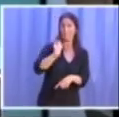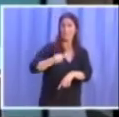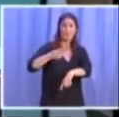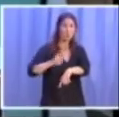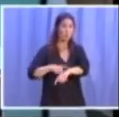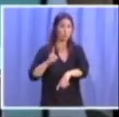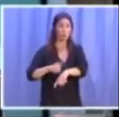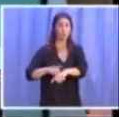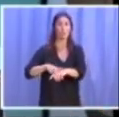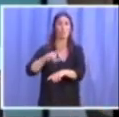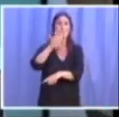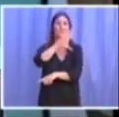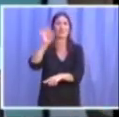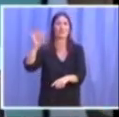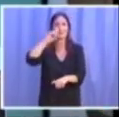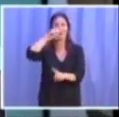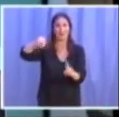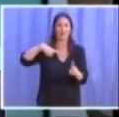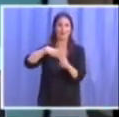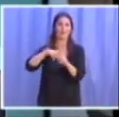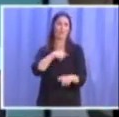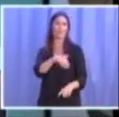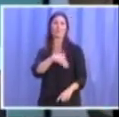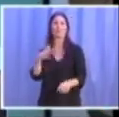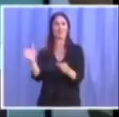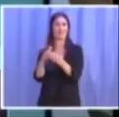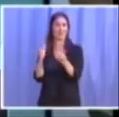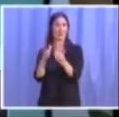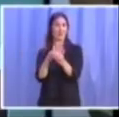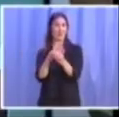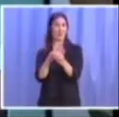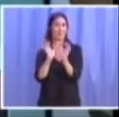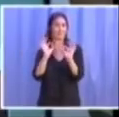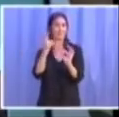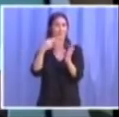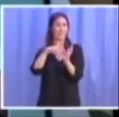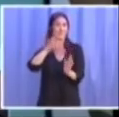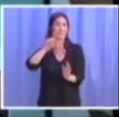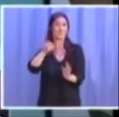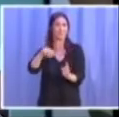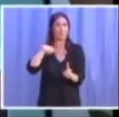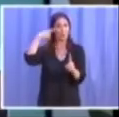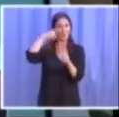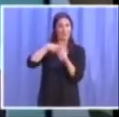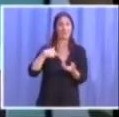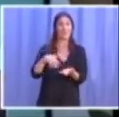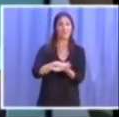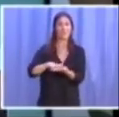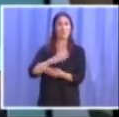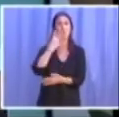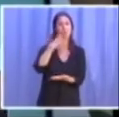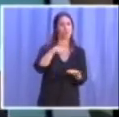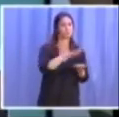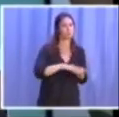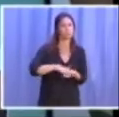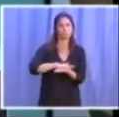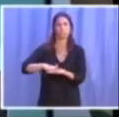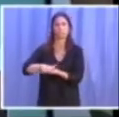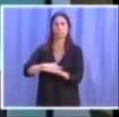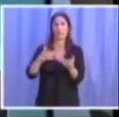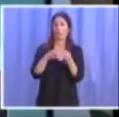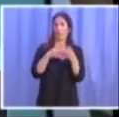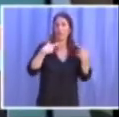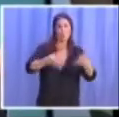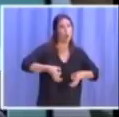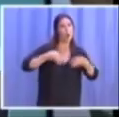que se celebrará el 500 aniversario también de la Universidad de Granada. Y por ello, basamos el proyecto en cuatro grandes pilares. En nuestra Granada de